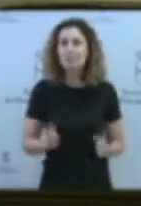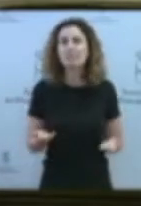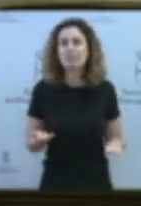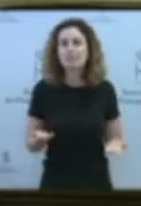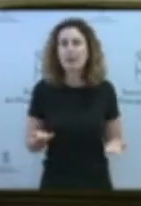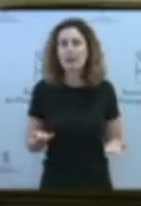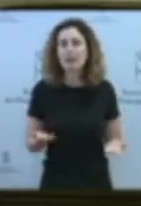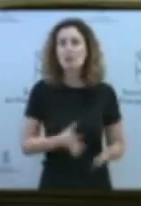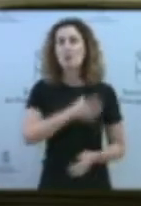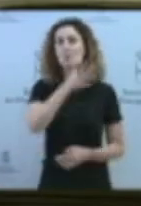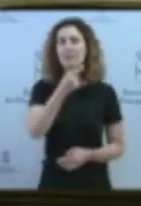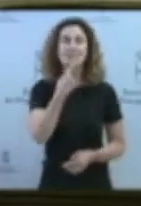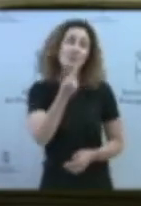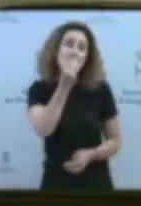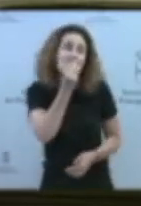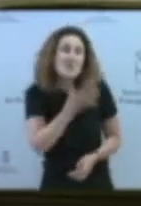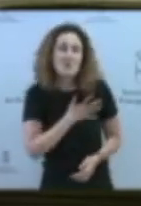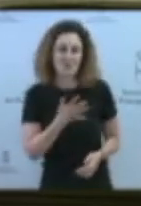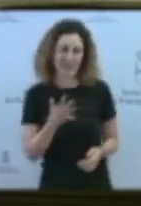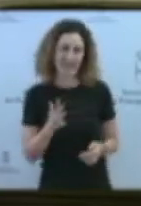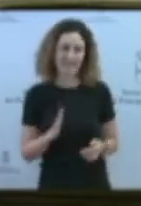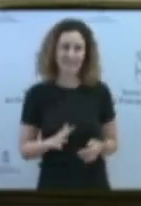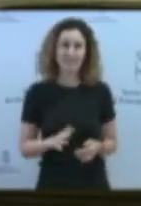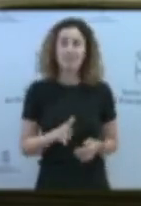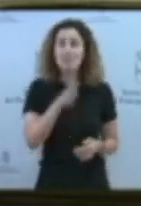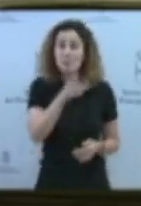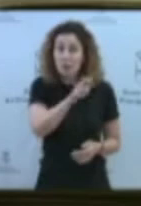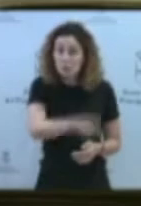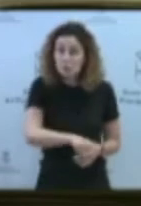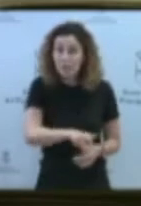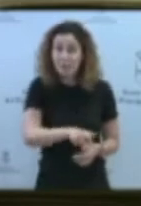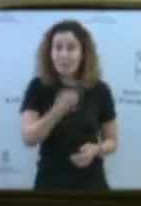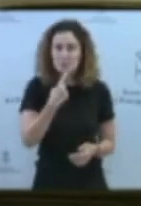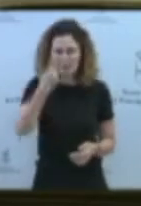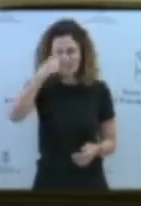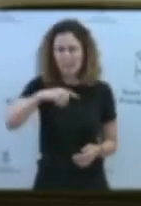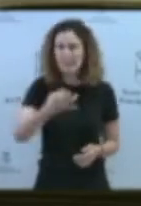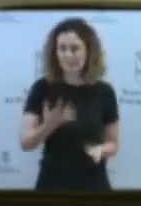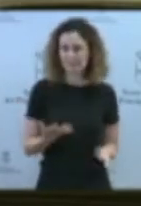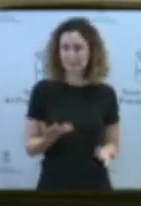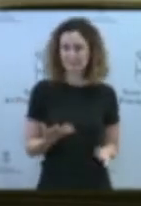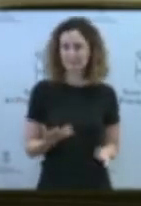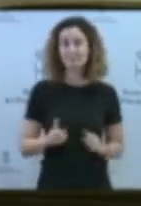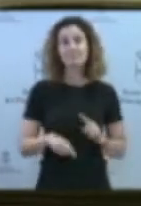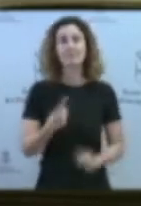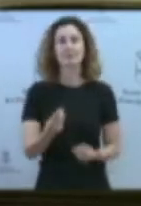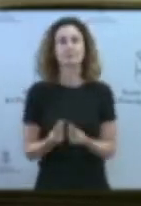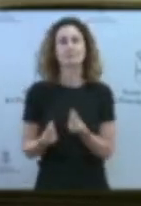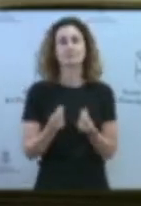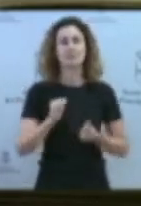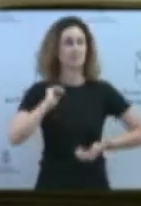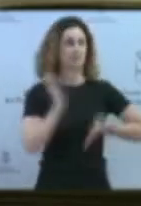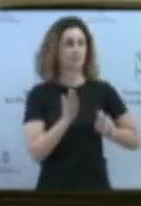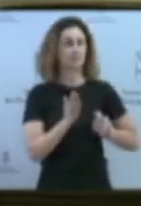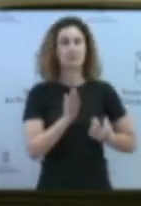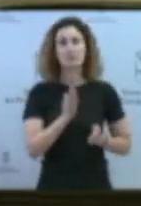su bondad, porque usted se está callando lo que realmente está ocurriendo. Y al final usted está recibiendo golpes que no le merecen. Usted no tiene por qué asumir y no tiene